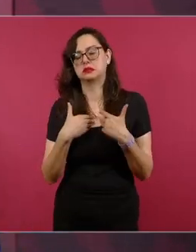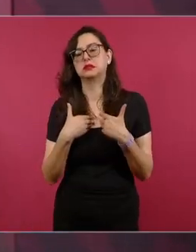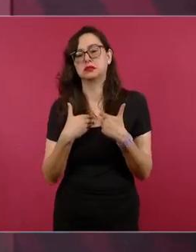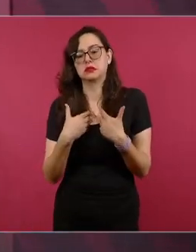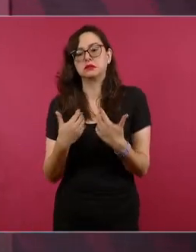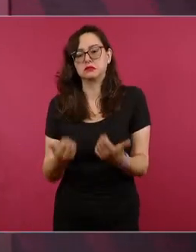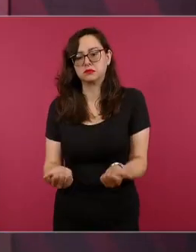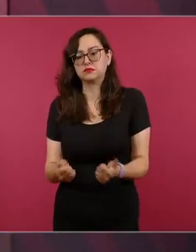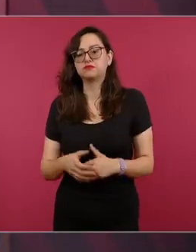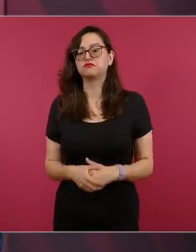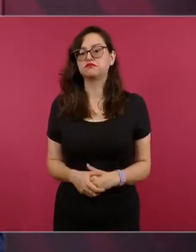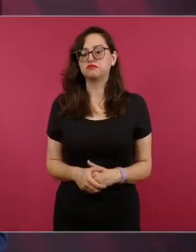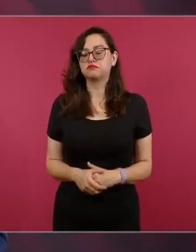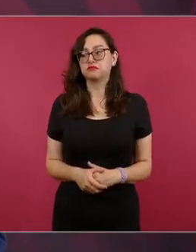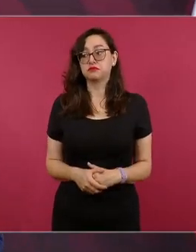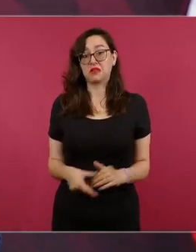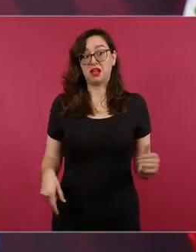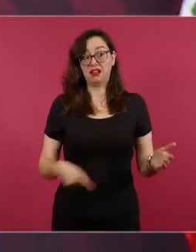¿qué hicimos? Entonces,